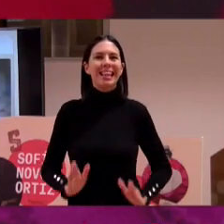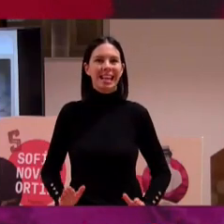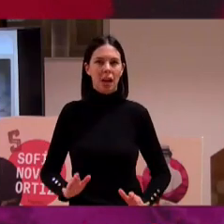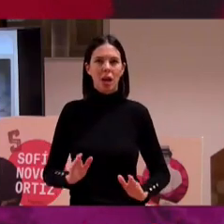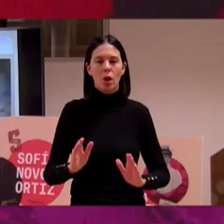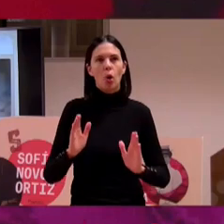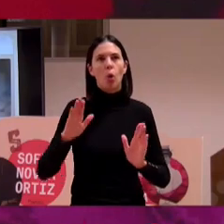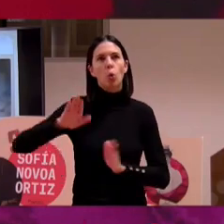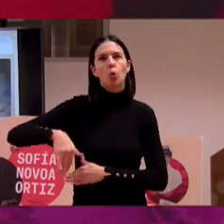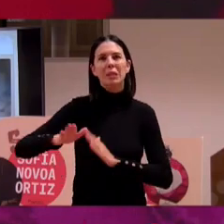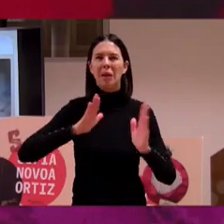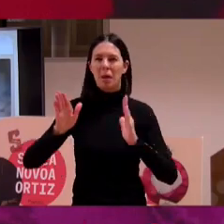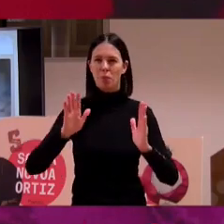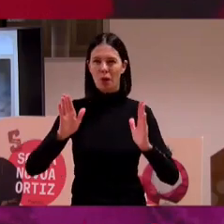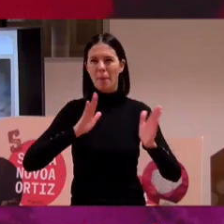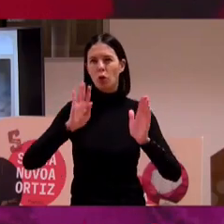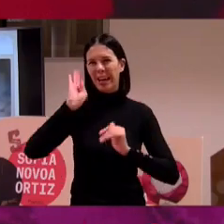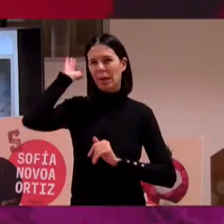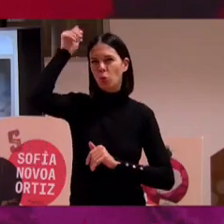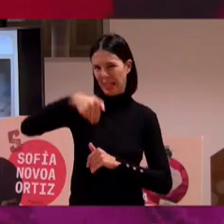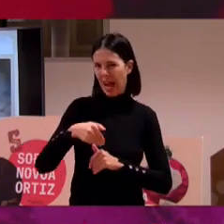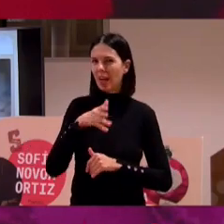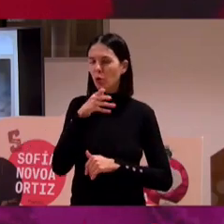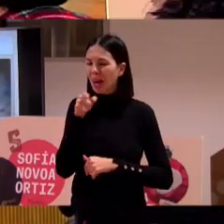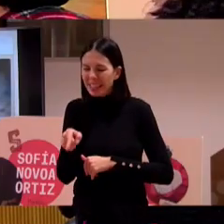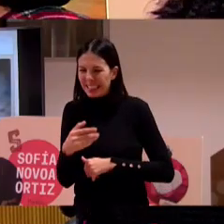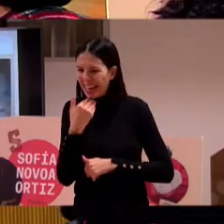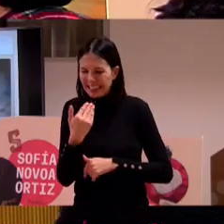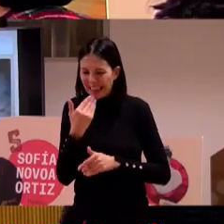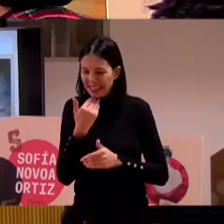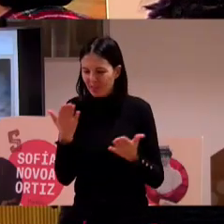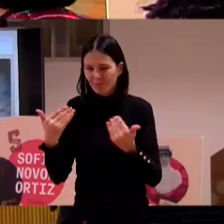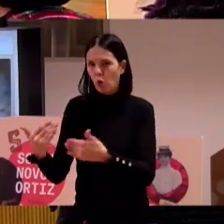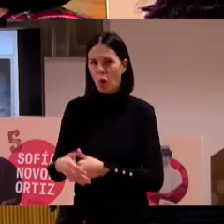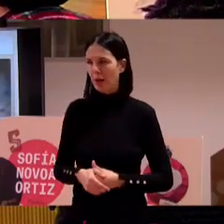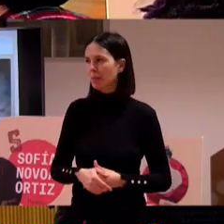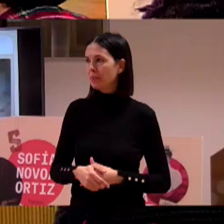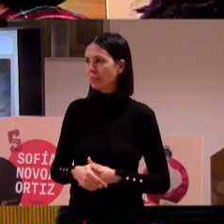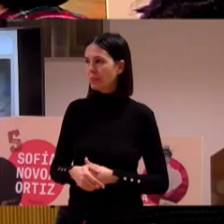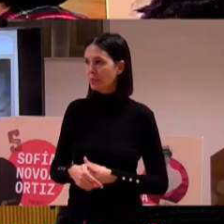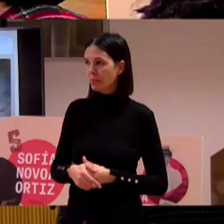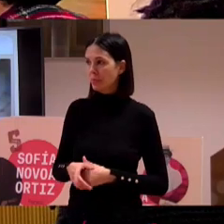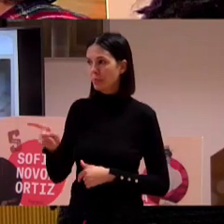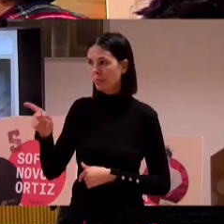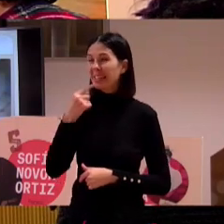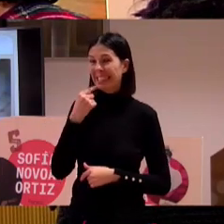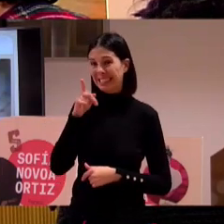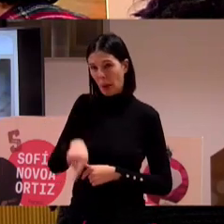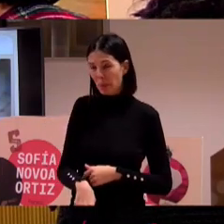último período, no período republicano. Era iso máis porque comprometido. Porque aí non aparece prácticamente nada. Uh-huh. Entón... É que tamén moitas...